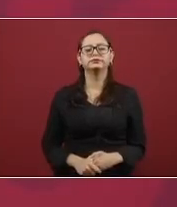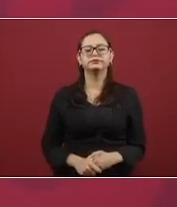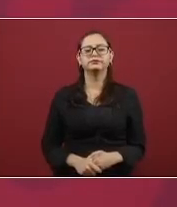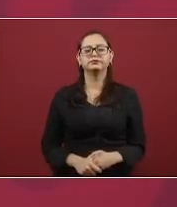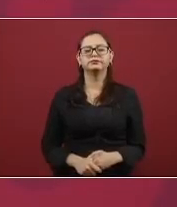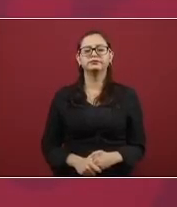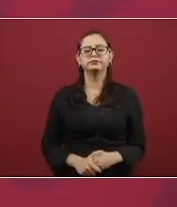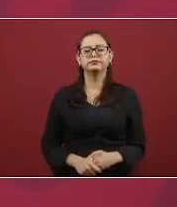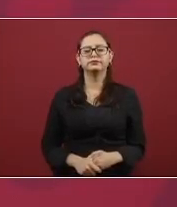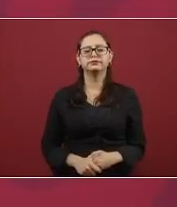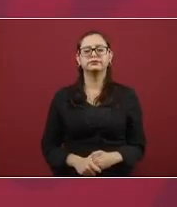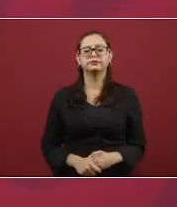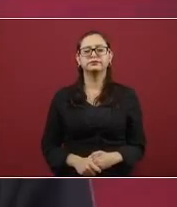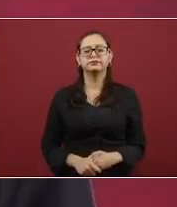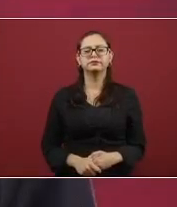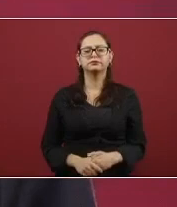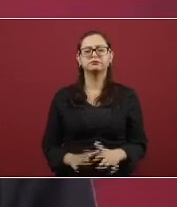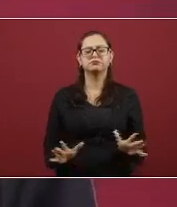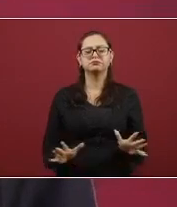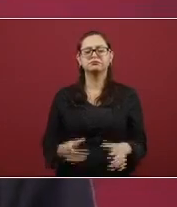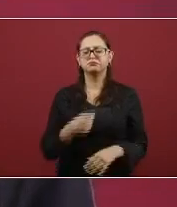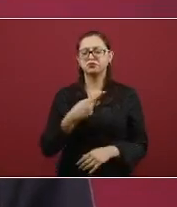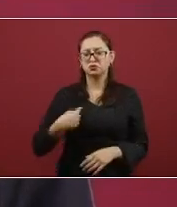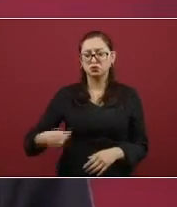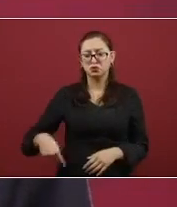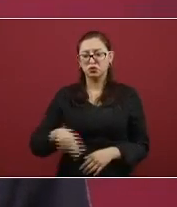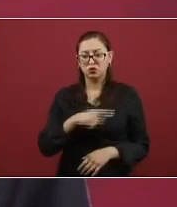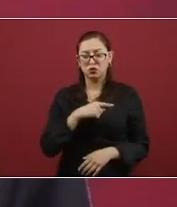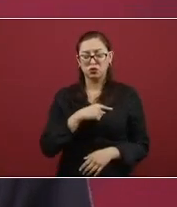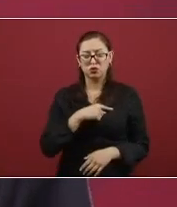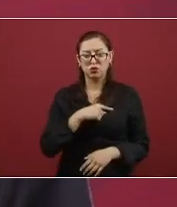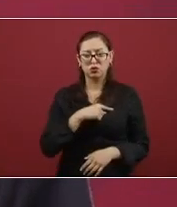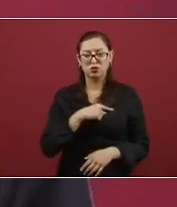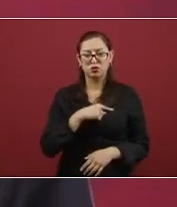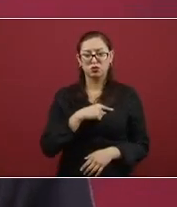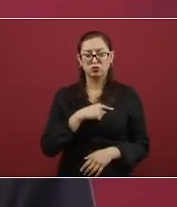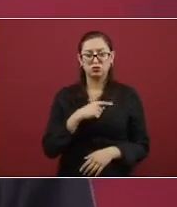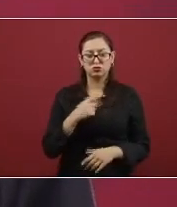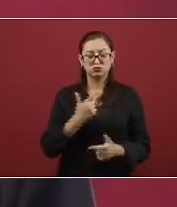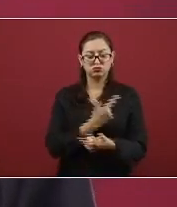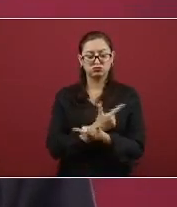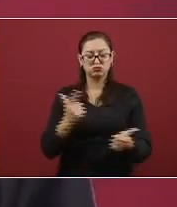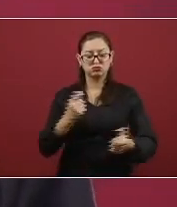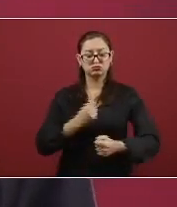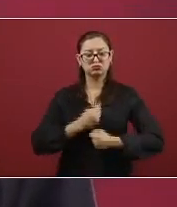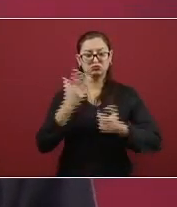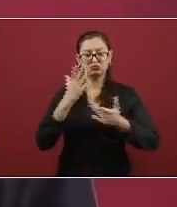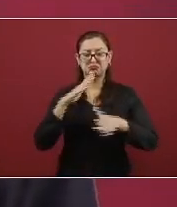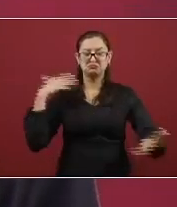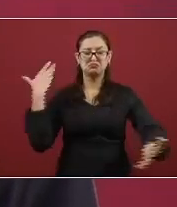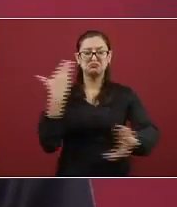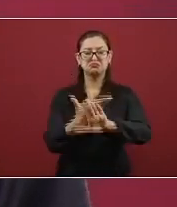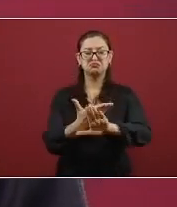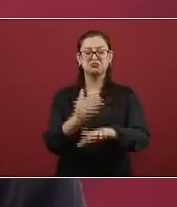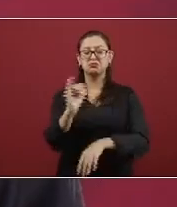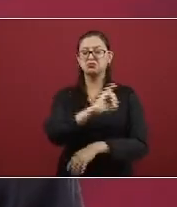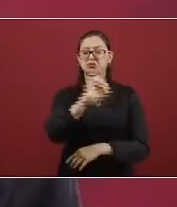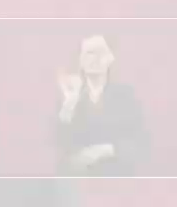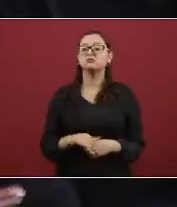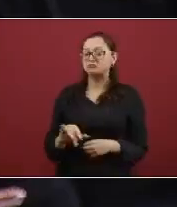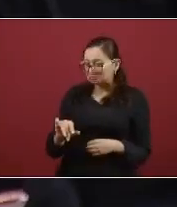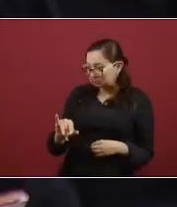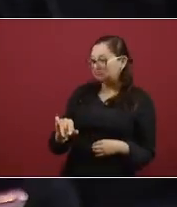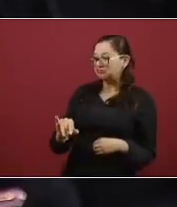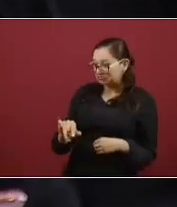vamos nosotros atentar contra la libertad de expresión tan es así que tú estás aquí